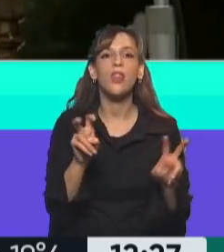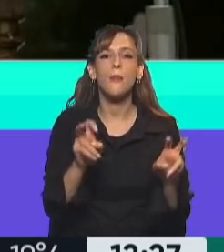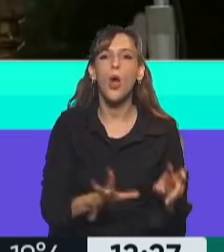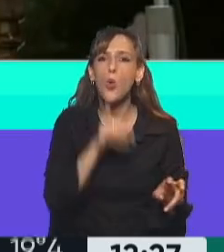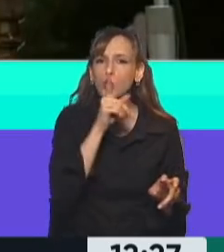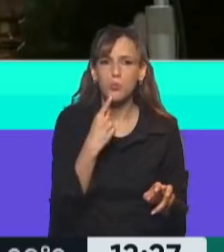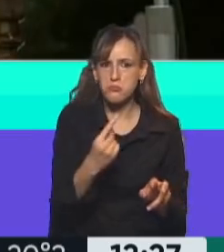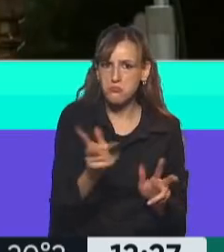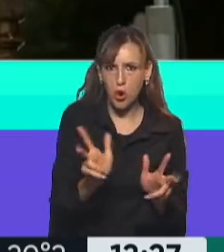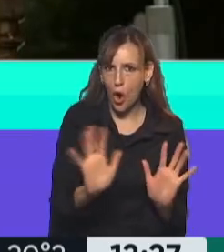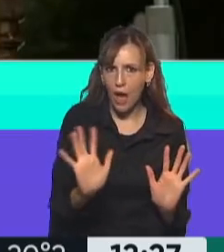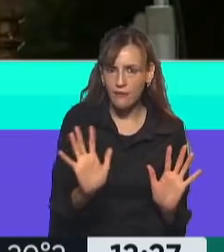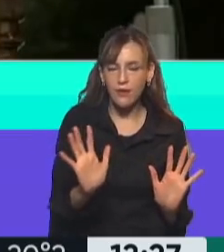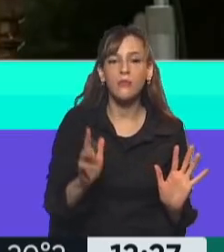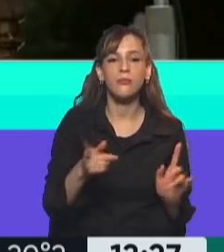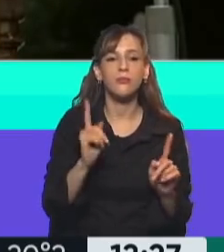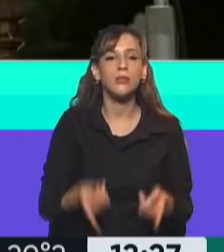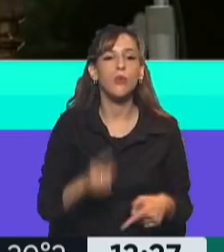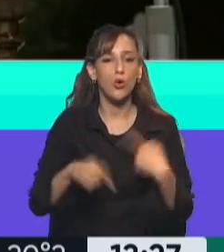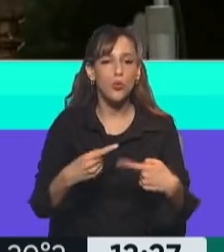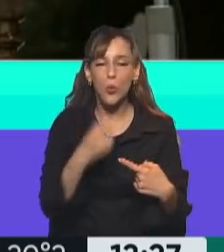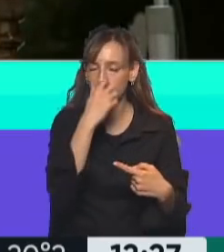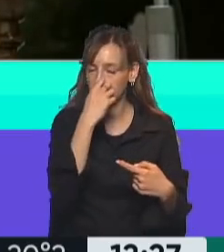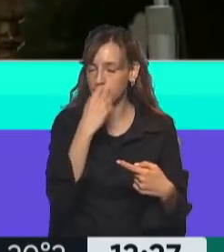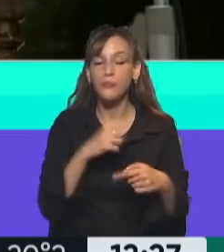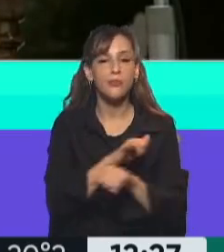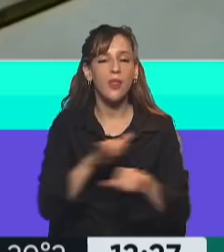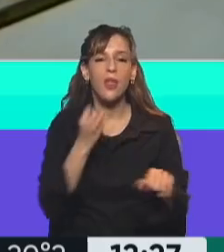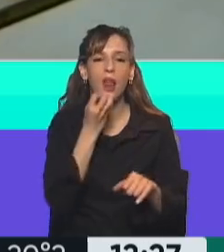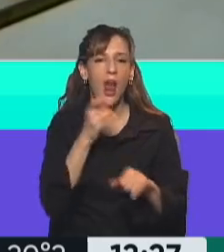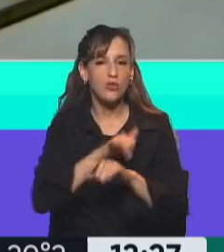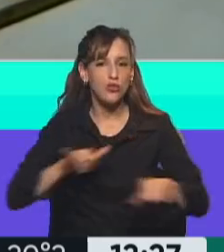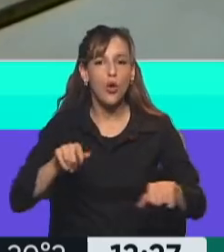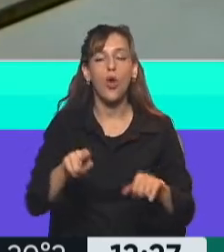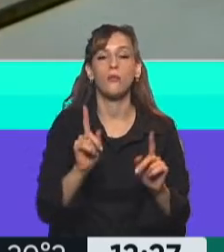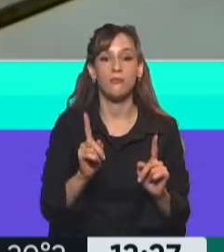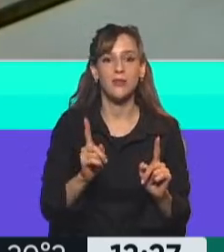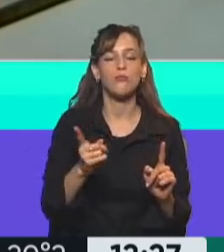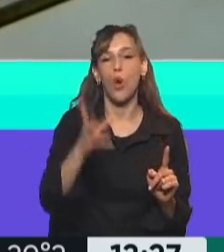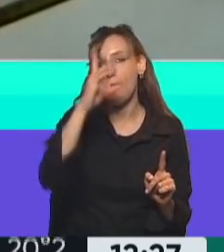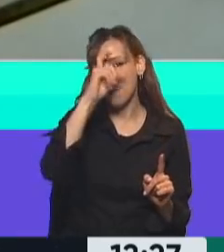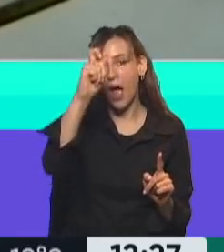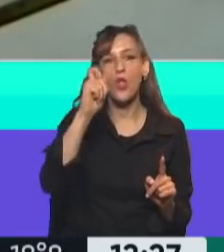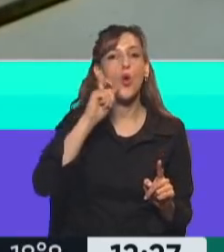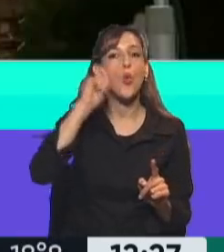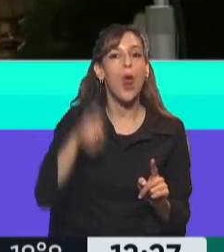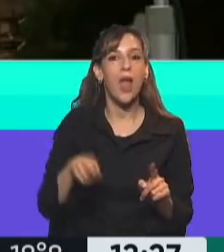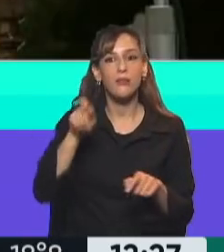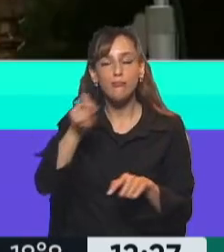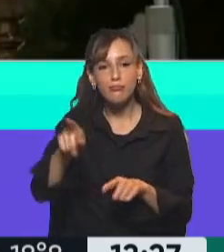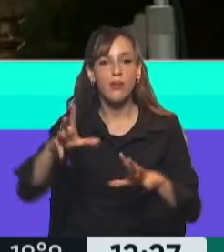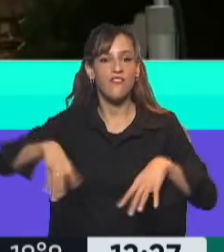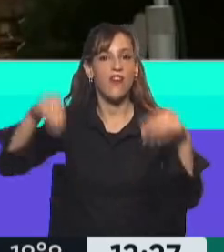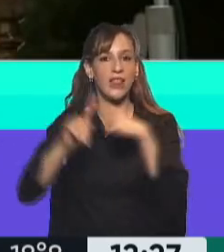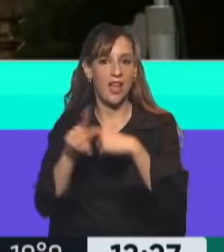en las declaraciones que difundieron algunos medios, en cuanto sobre todo a las declaraciones del embajador ucraniano en el Vaticano, sí lo